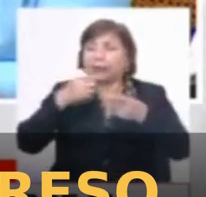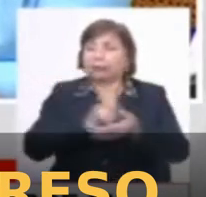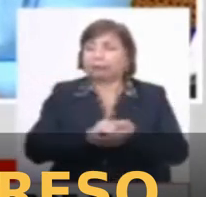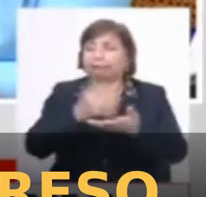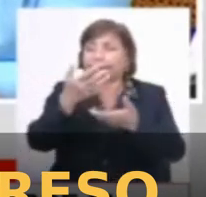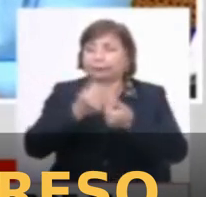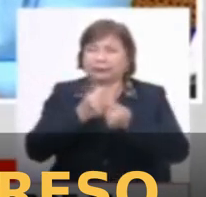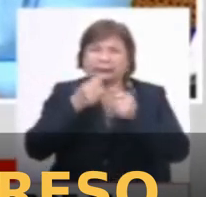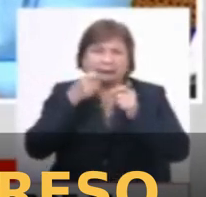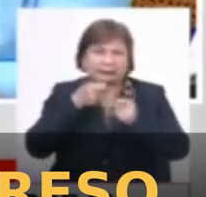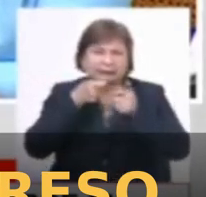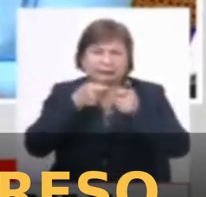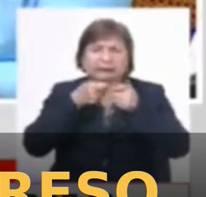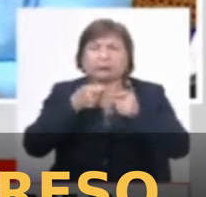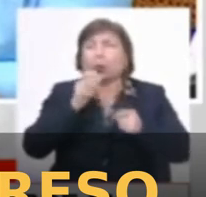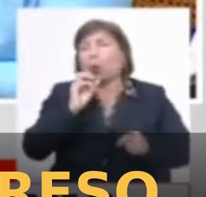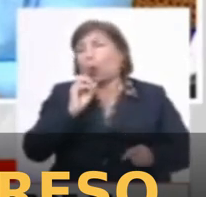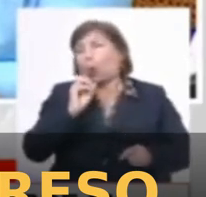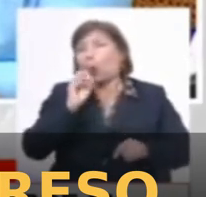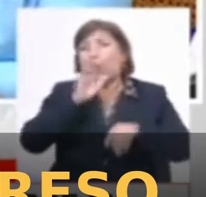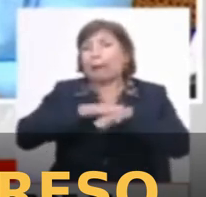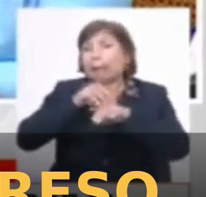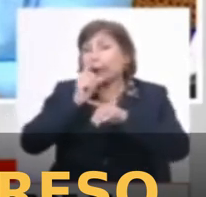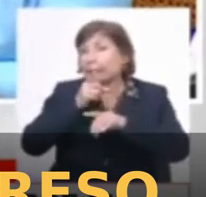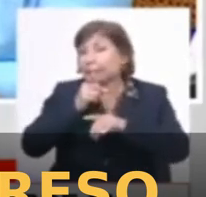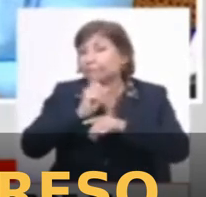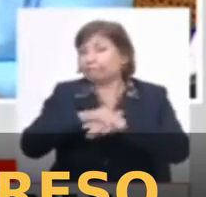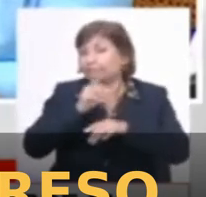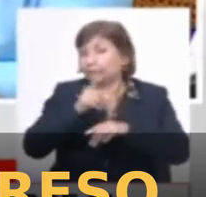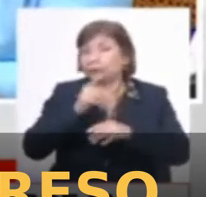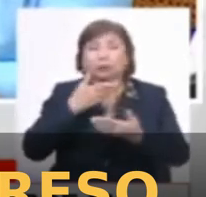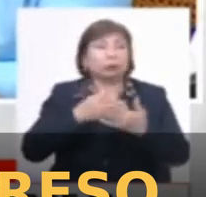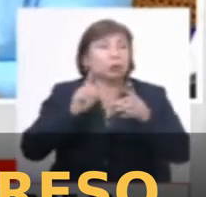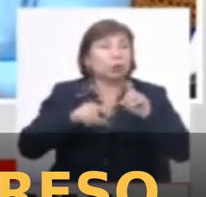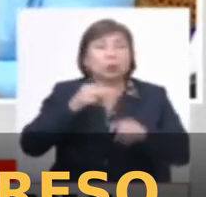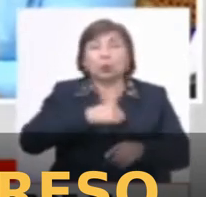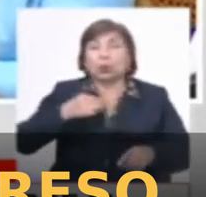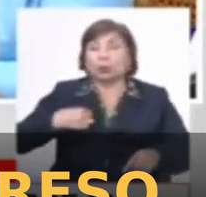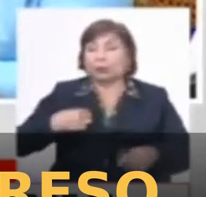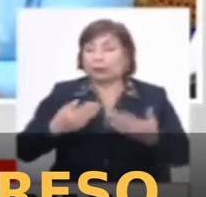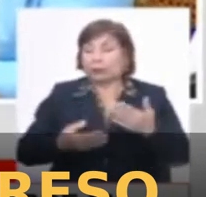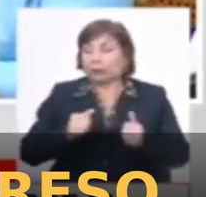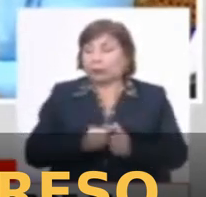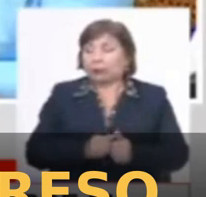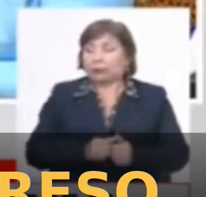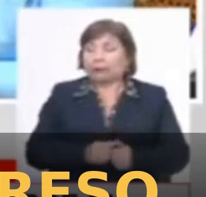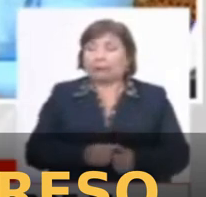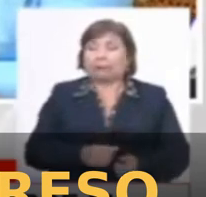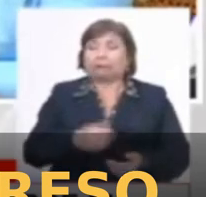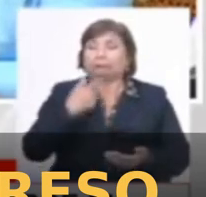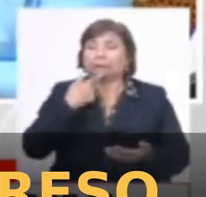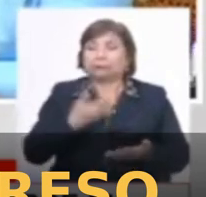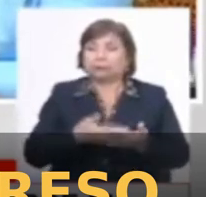recibía presión o amenaza alguna de parte de alguno de los miembros del Ejecutivo, porque entiendo que usted